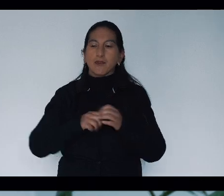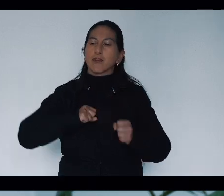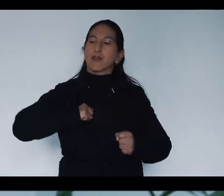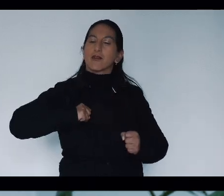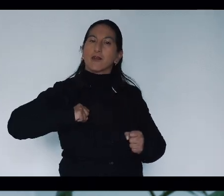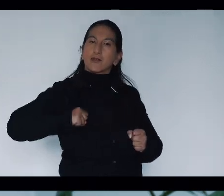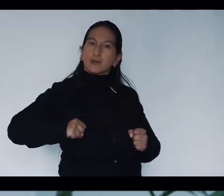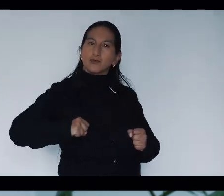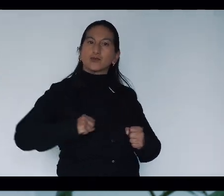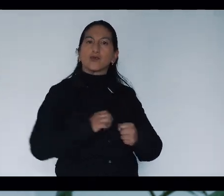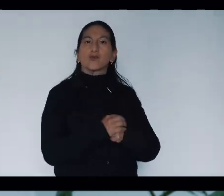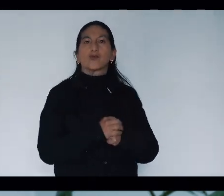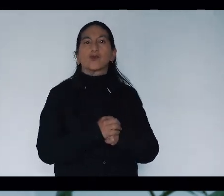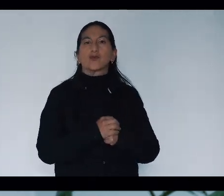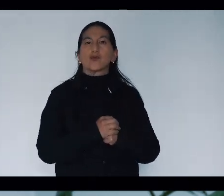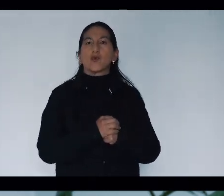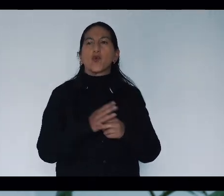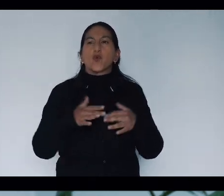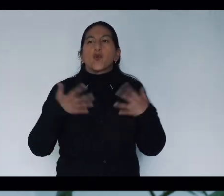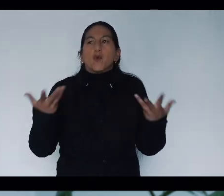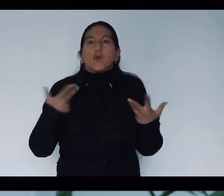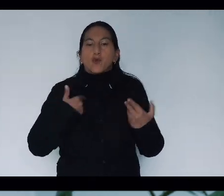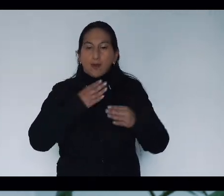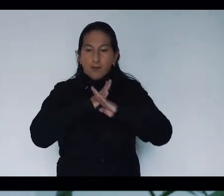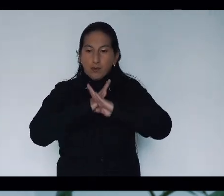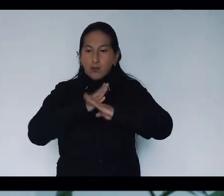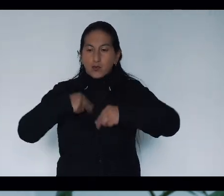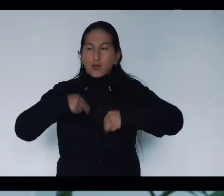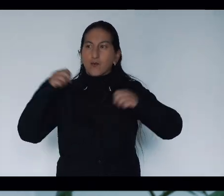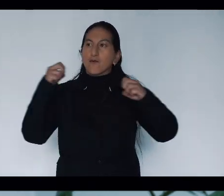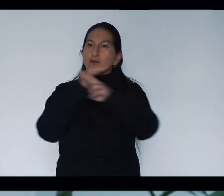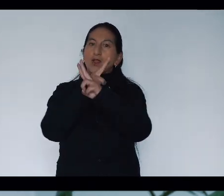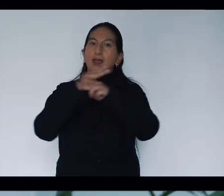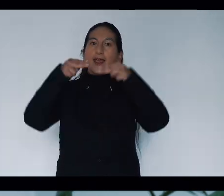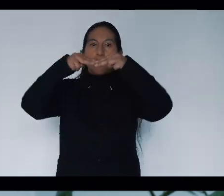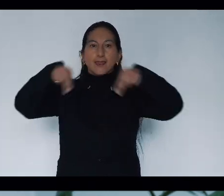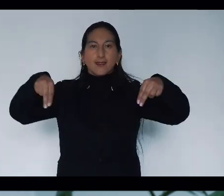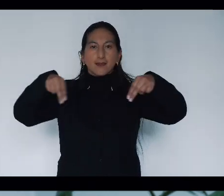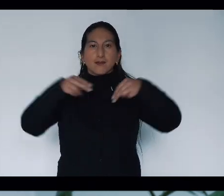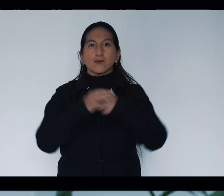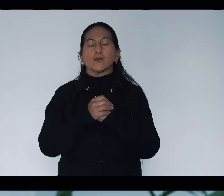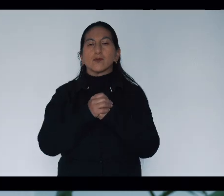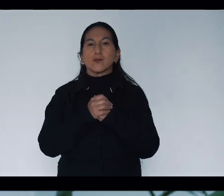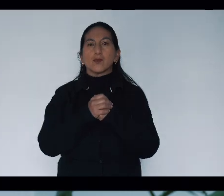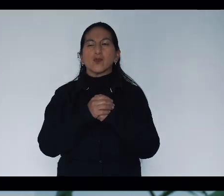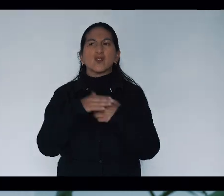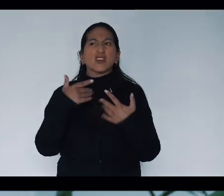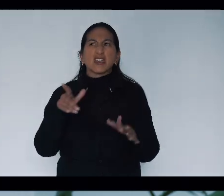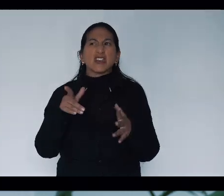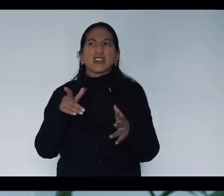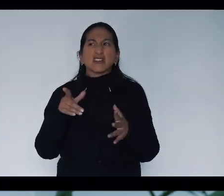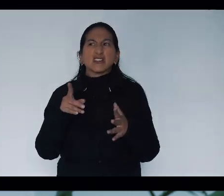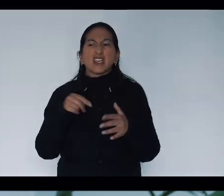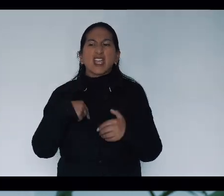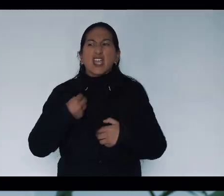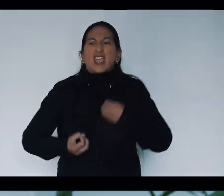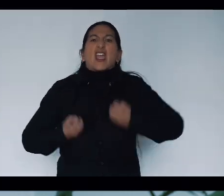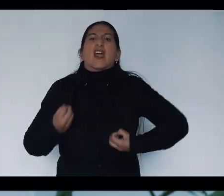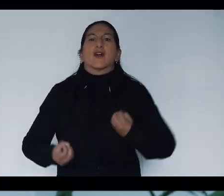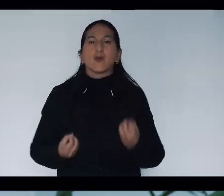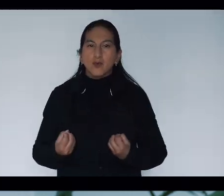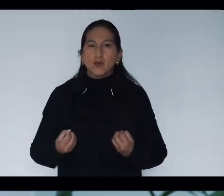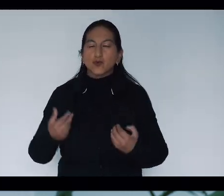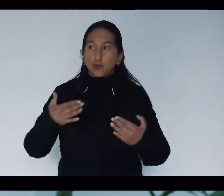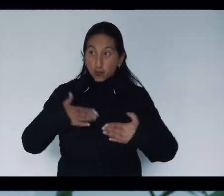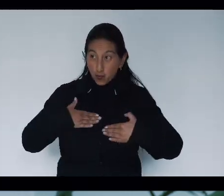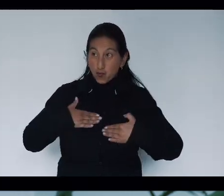para poder proteger lo que es la violencia basada en género, qué es lo que uno puede hacer cuando uno es víctima de violencia